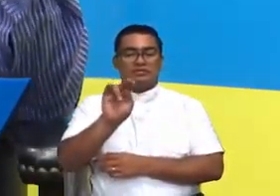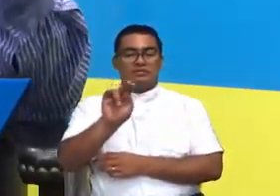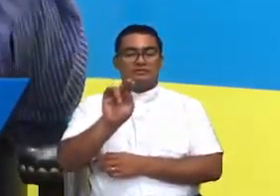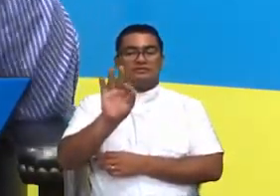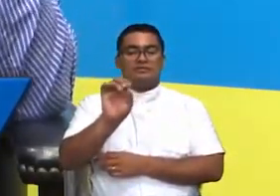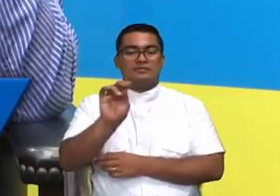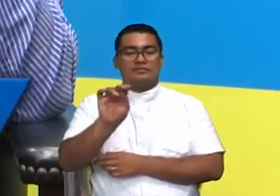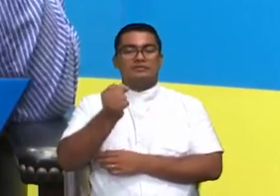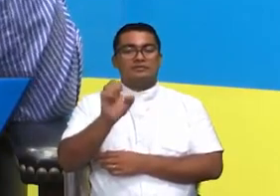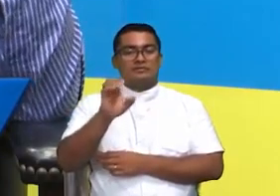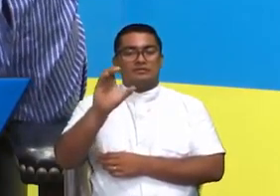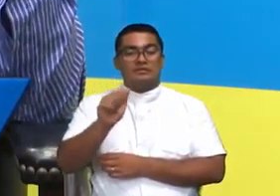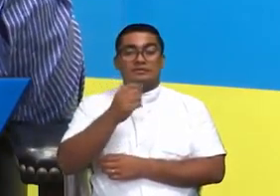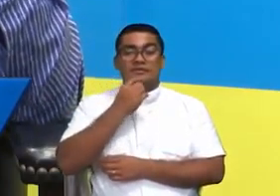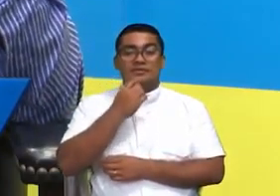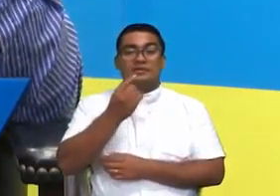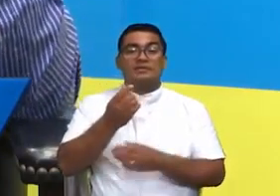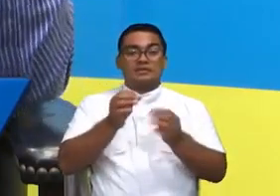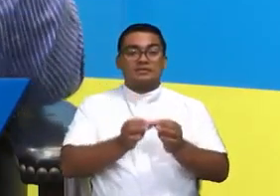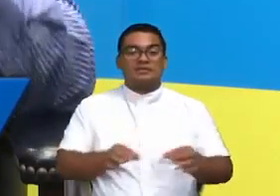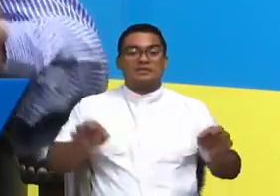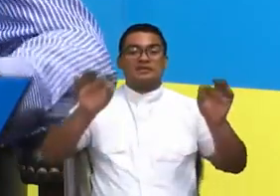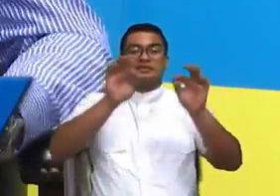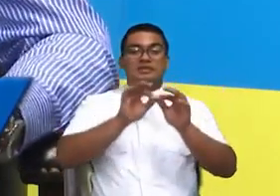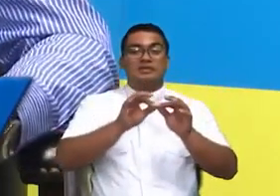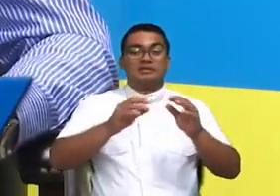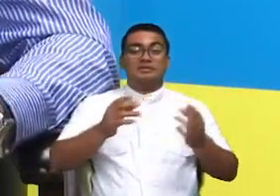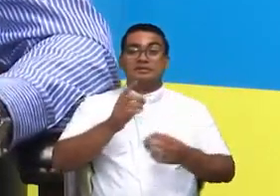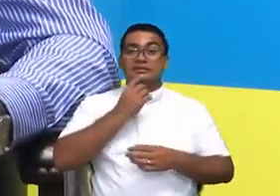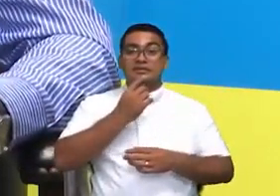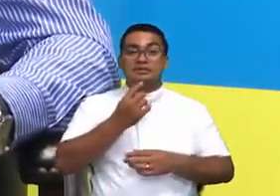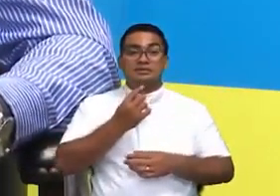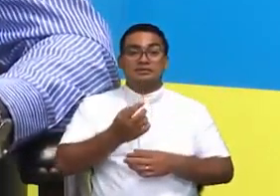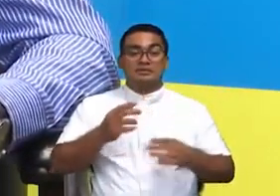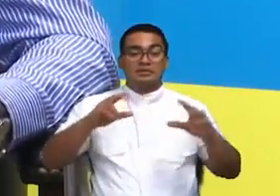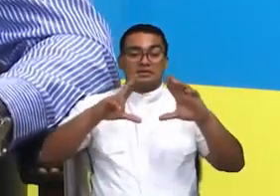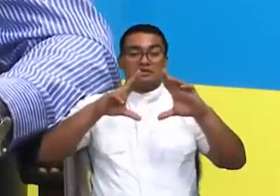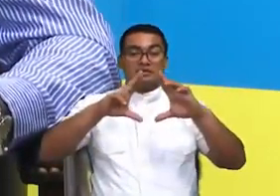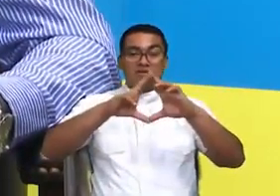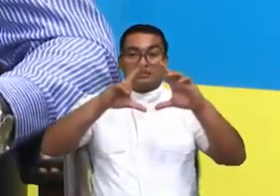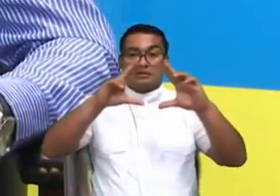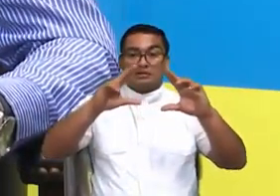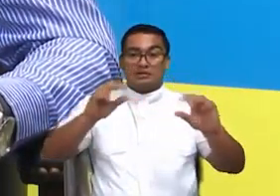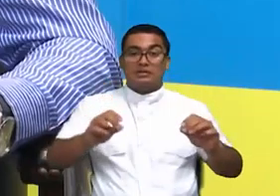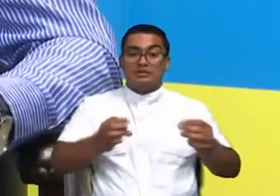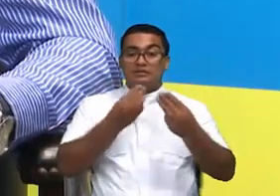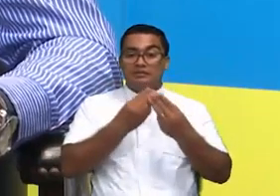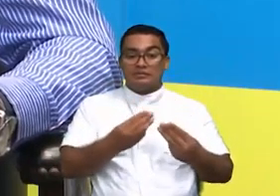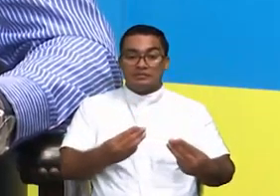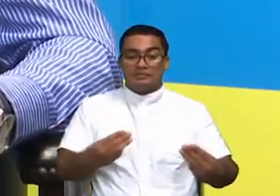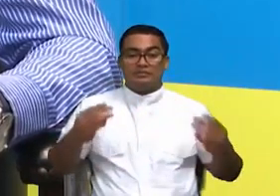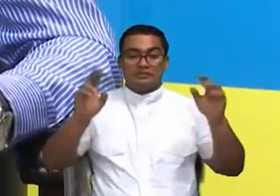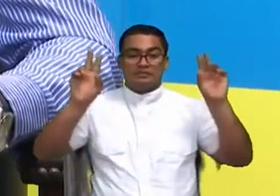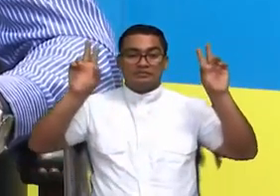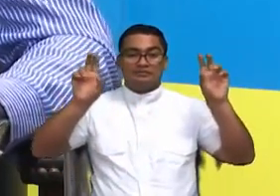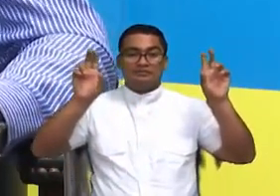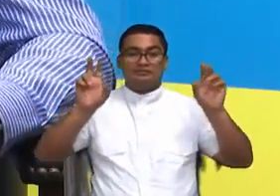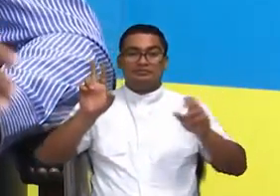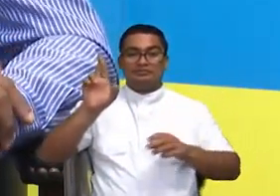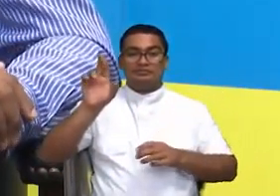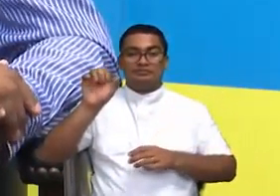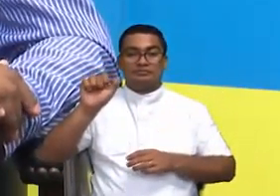es importante destacar lo que nos decía el doctor, que Nicaragua no contaba con equipos que forman parte